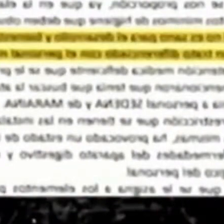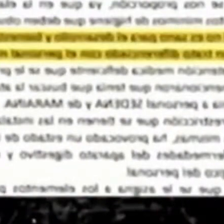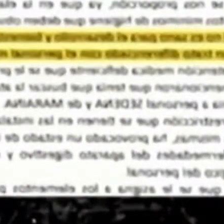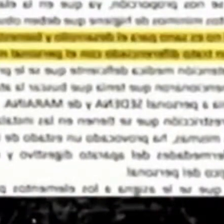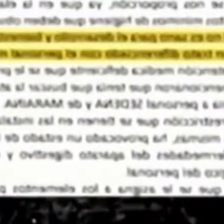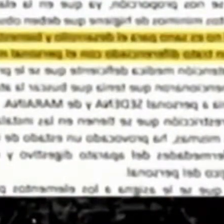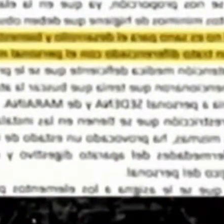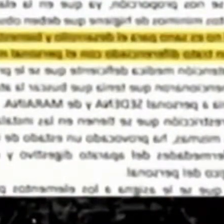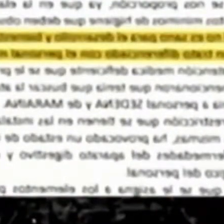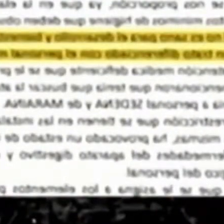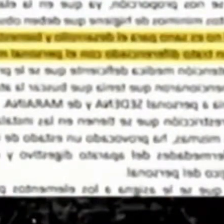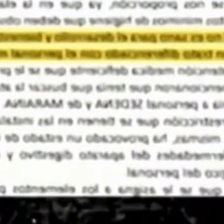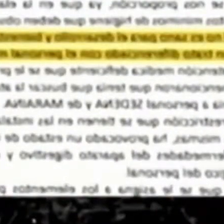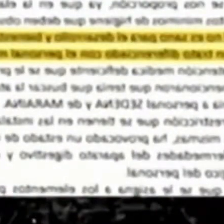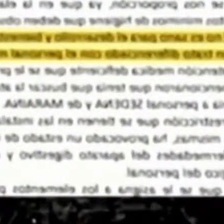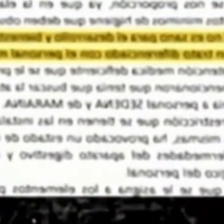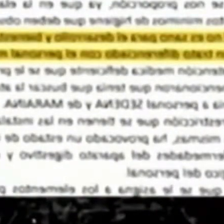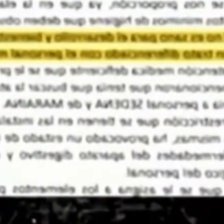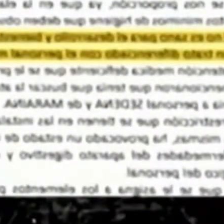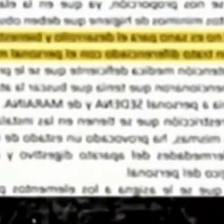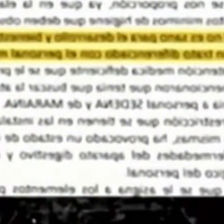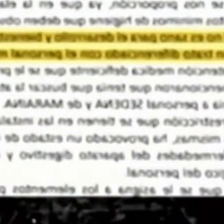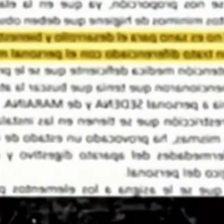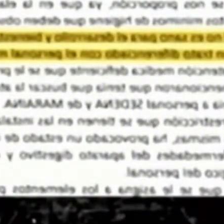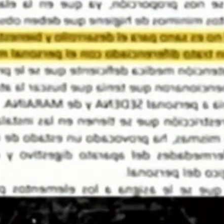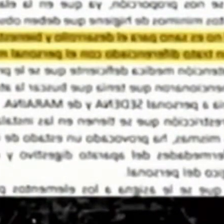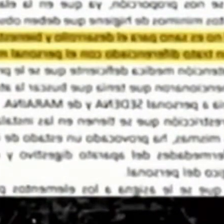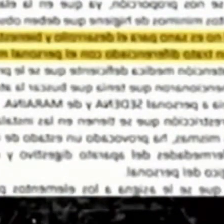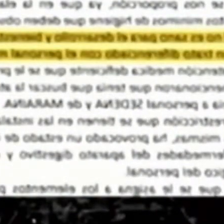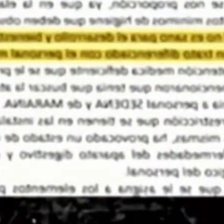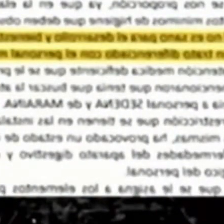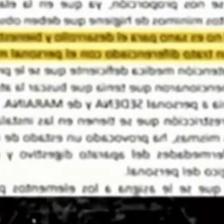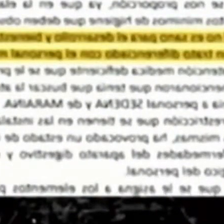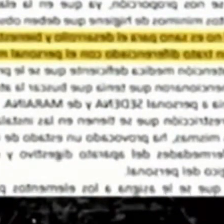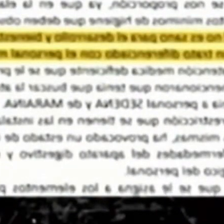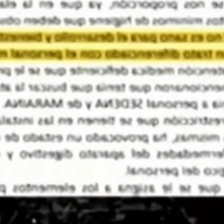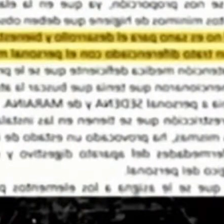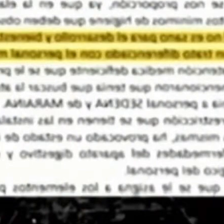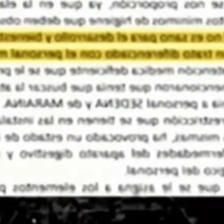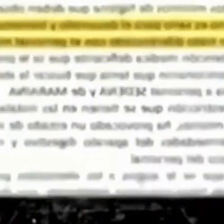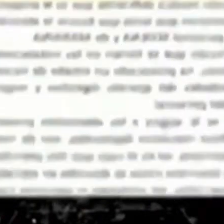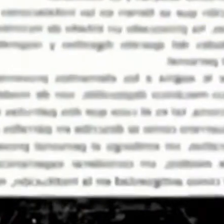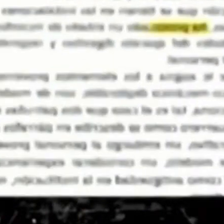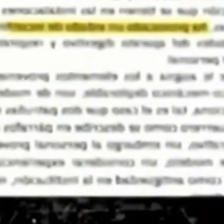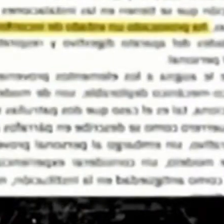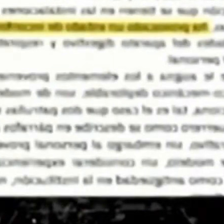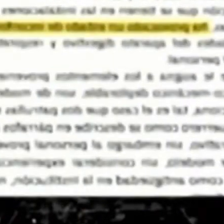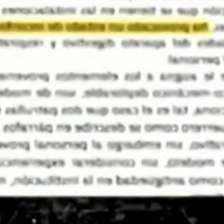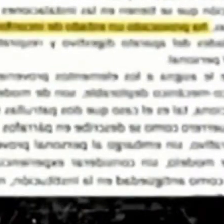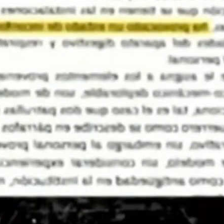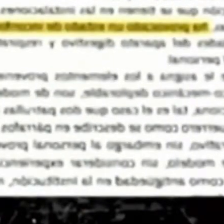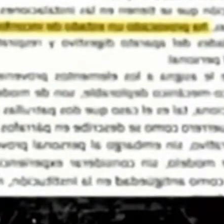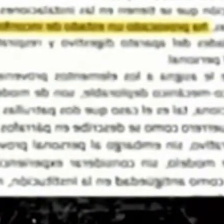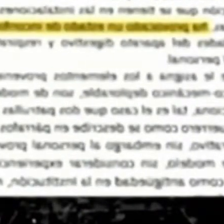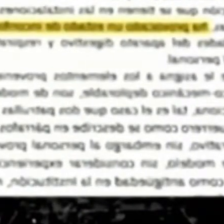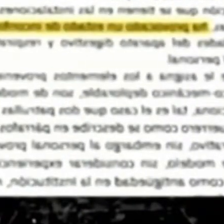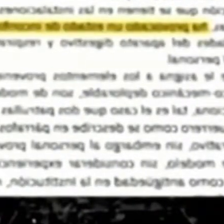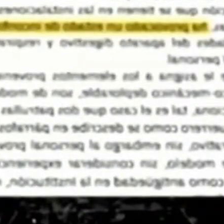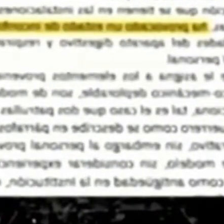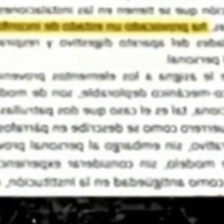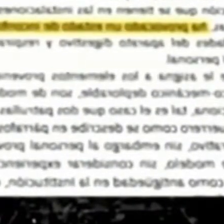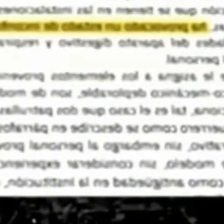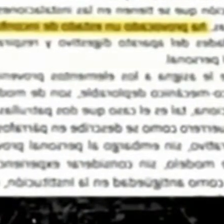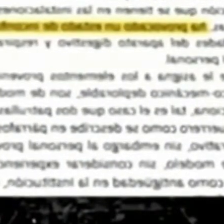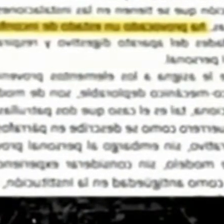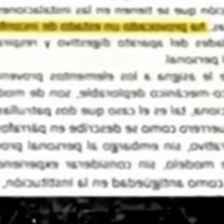los elementos de la Guardia Nacional provenientes de la Policía Federal reciben un trato diferente al del personal militar y que estas condiciones han provocado un